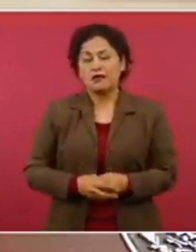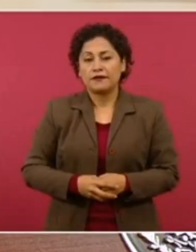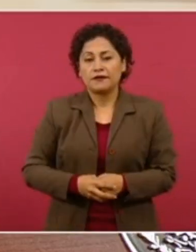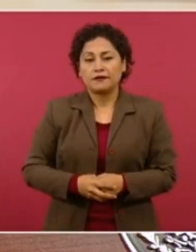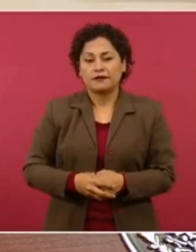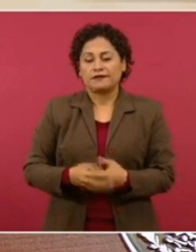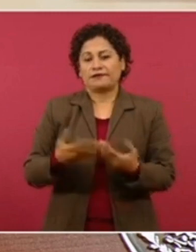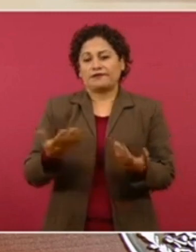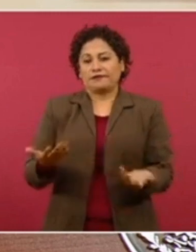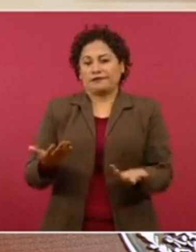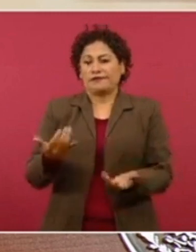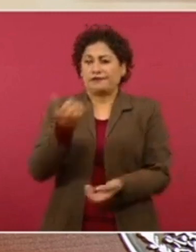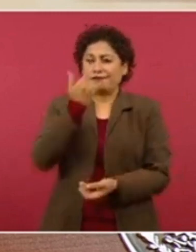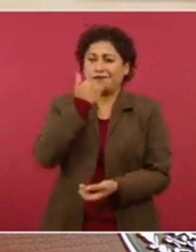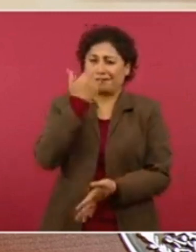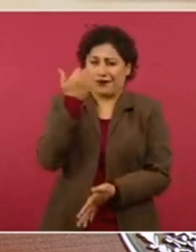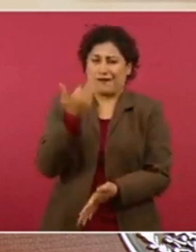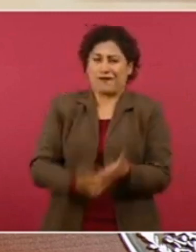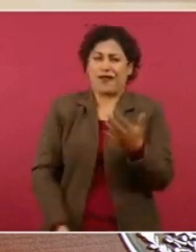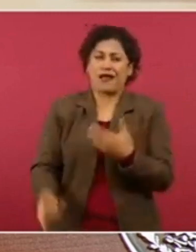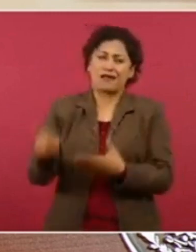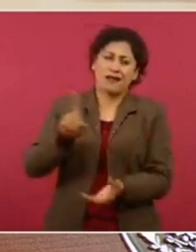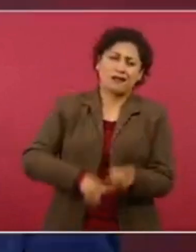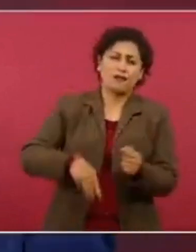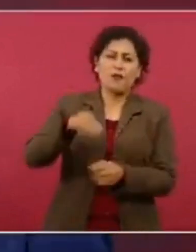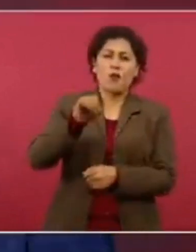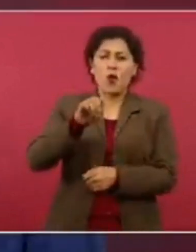Eso es no tener escrúpulos morales de ninguna índole.